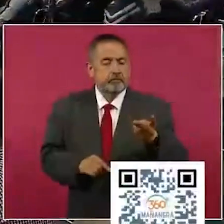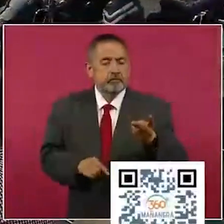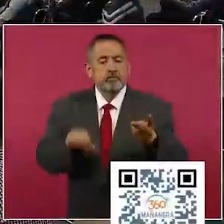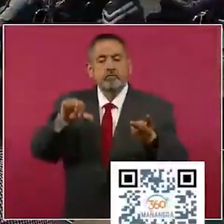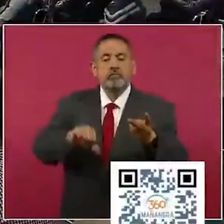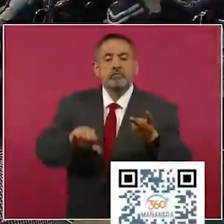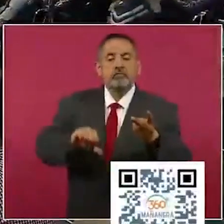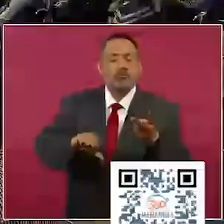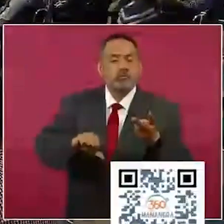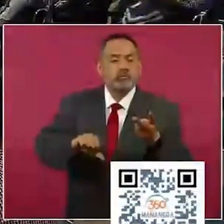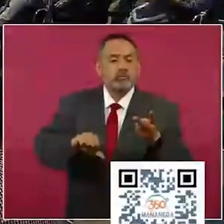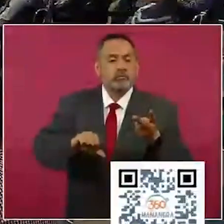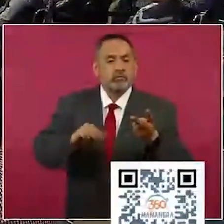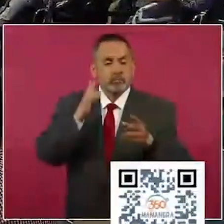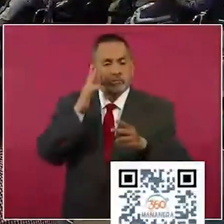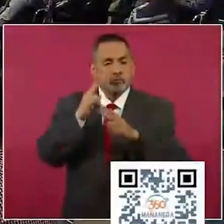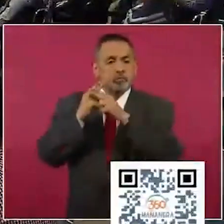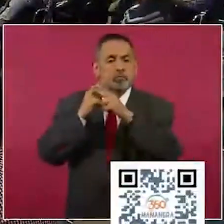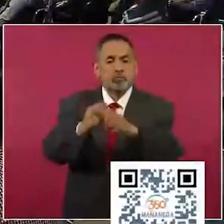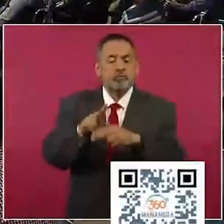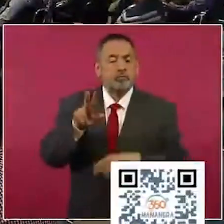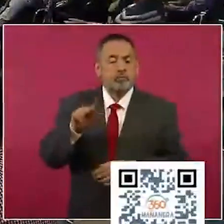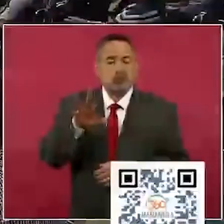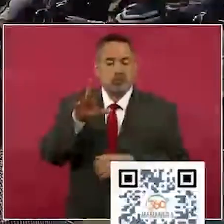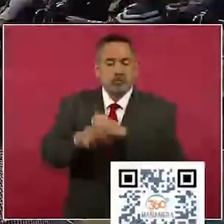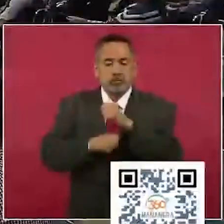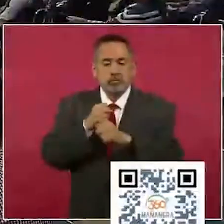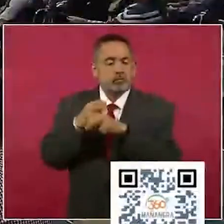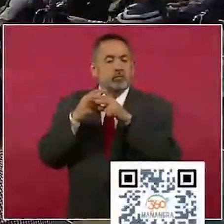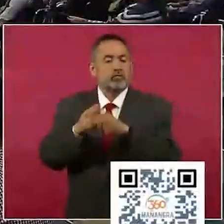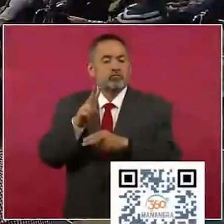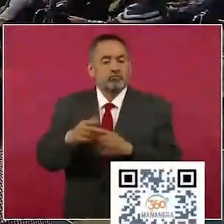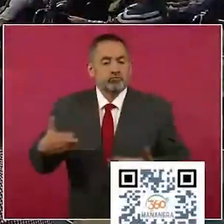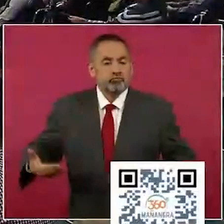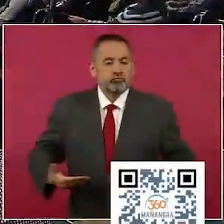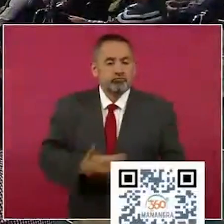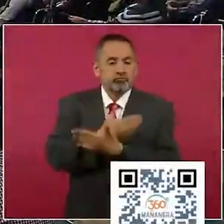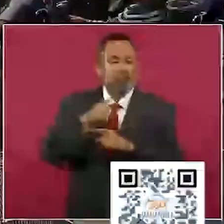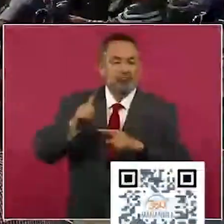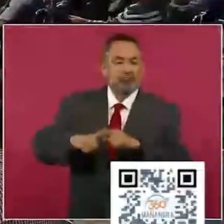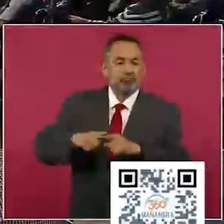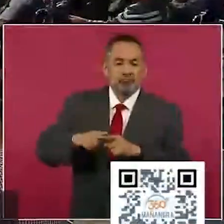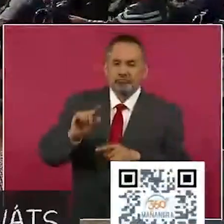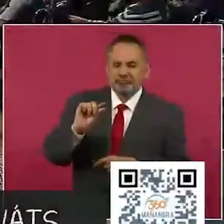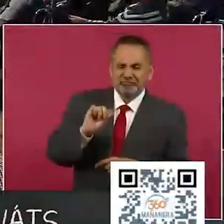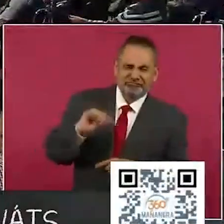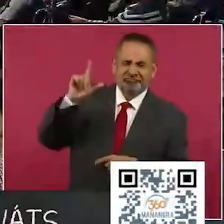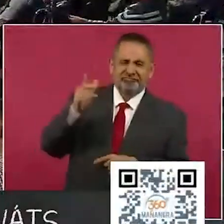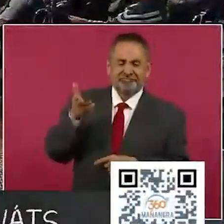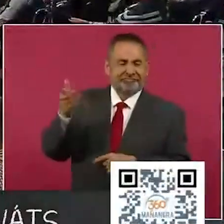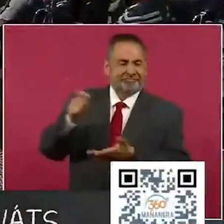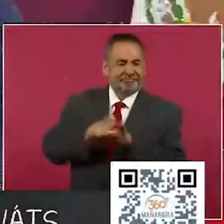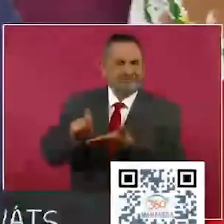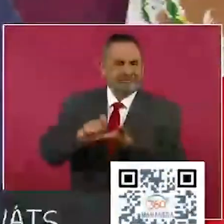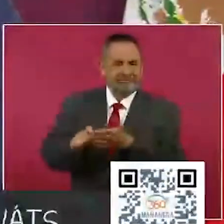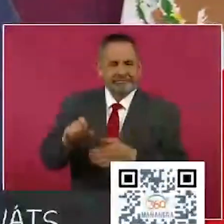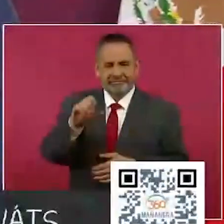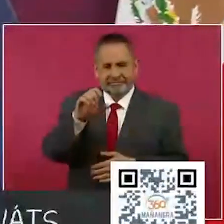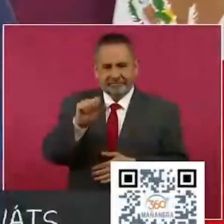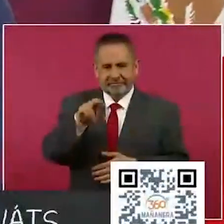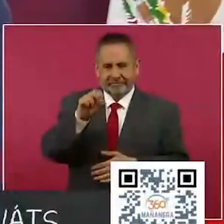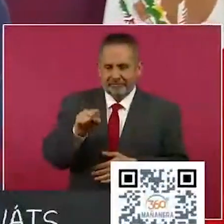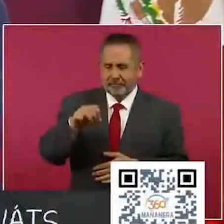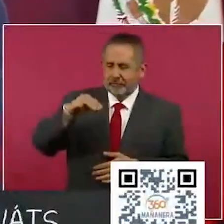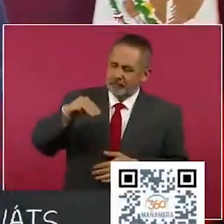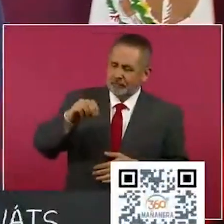Hoy cumple 85 años de haber nacido el maestro Carlos